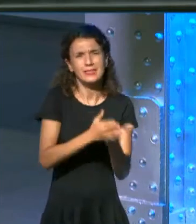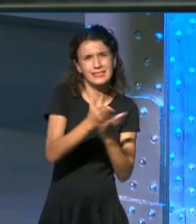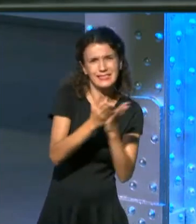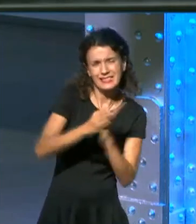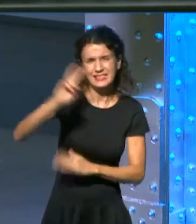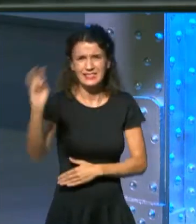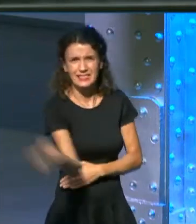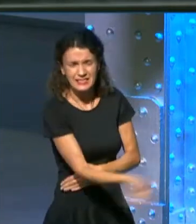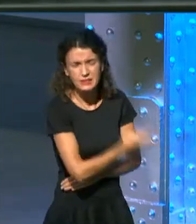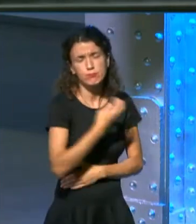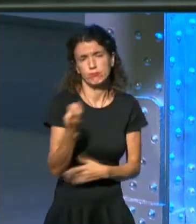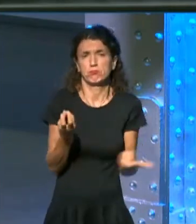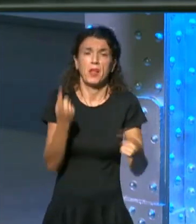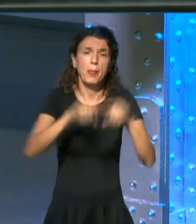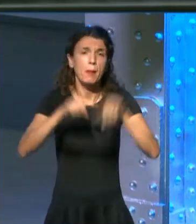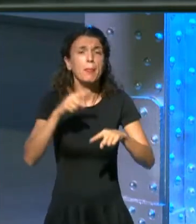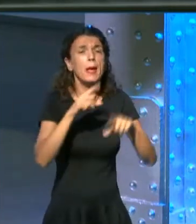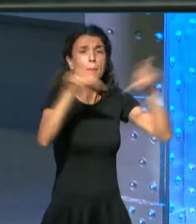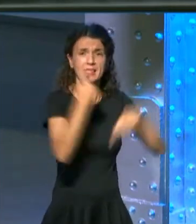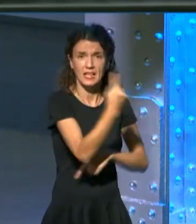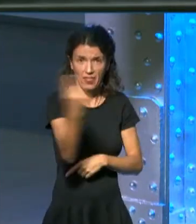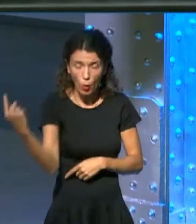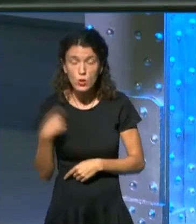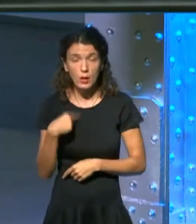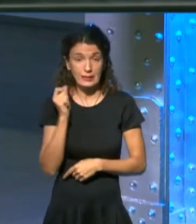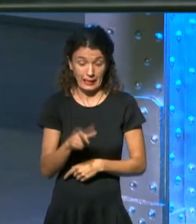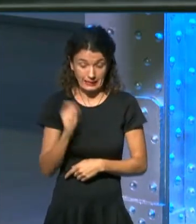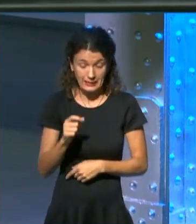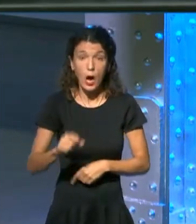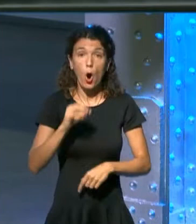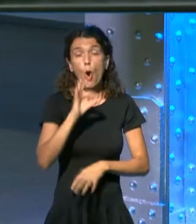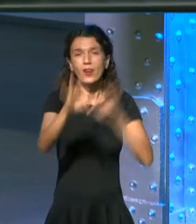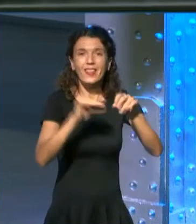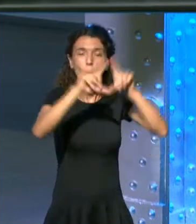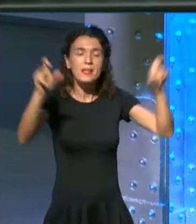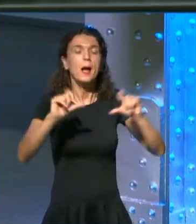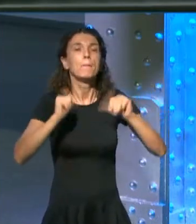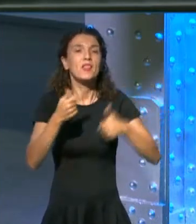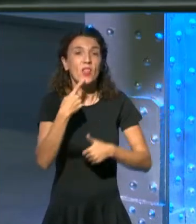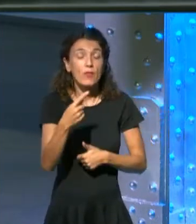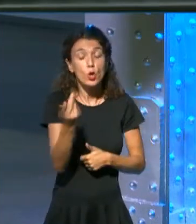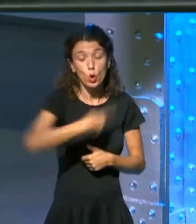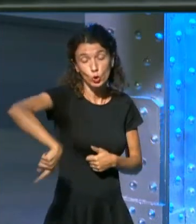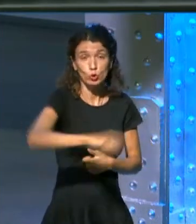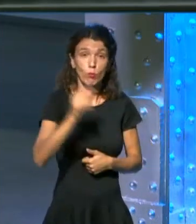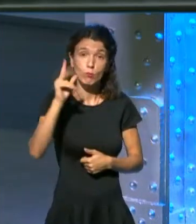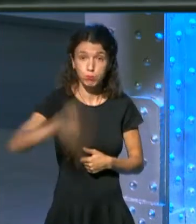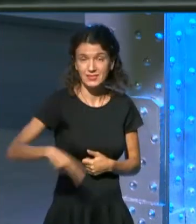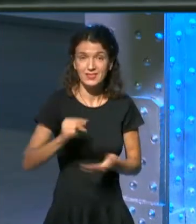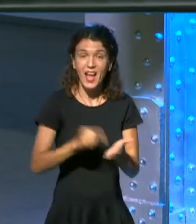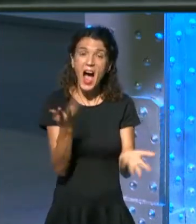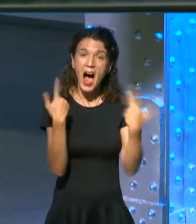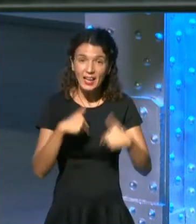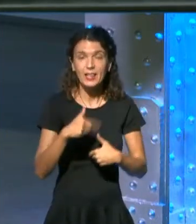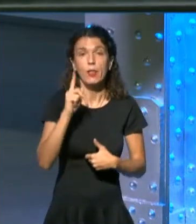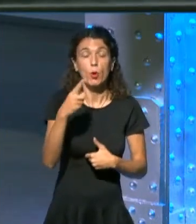decir, y muy coloristas en la empresa. Hoy en día es muy habitual que en una organización alguien empiece diciendo, como somos ágiles, y a continuación suele venir un